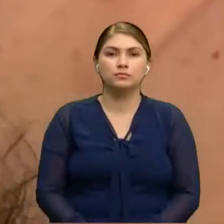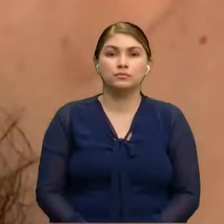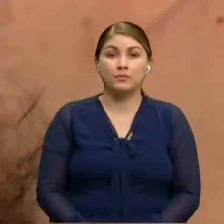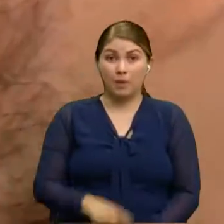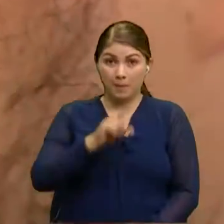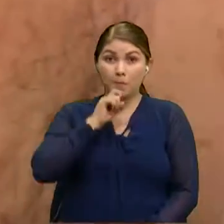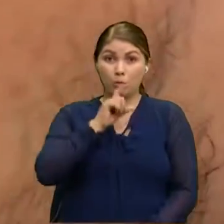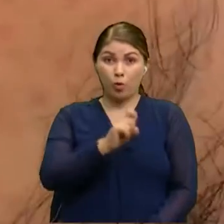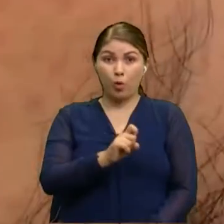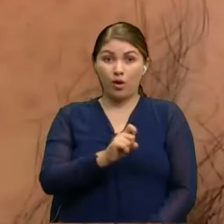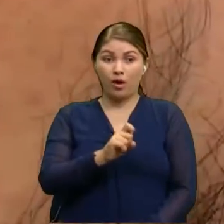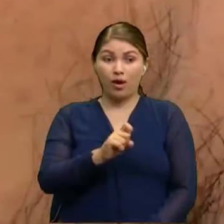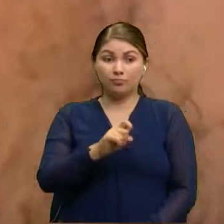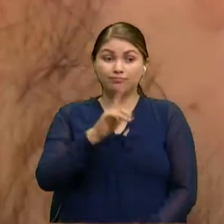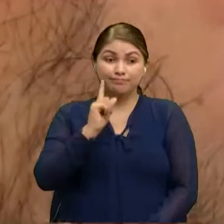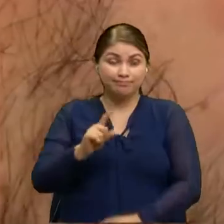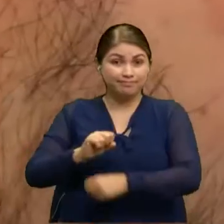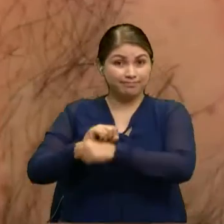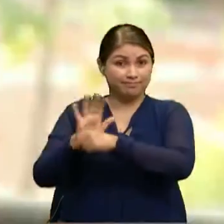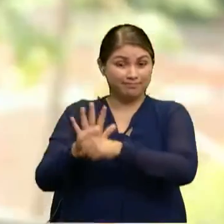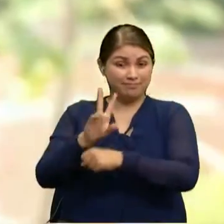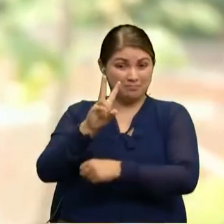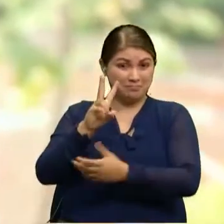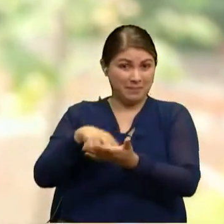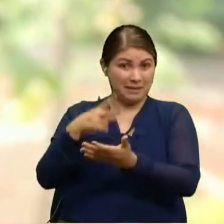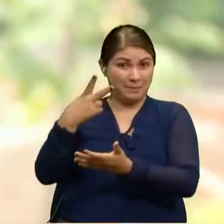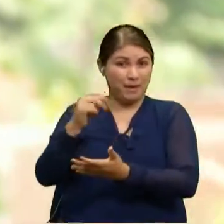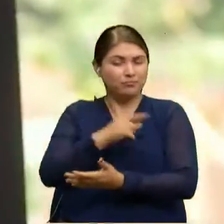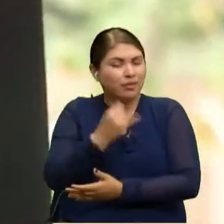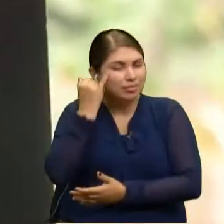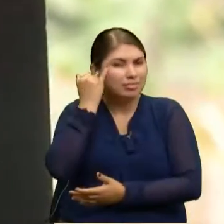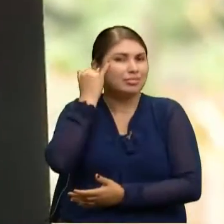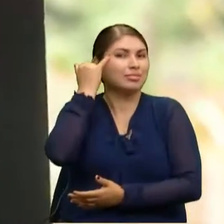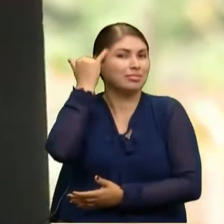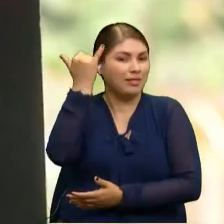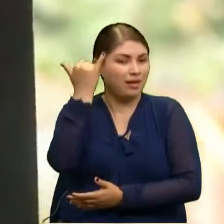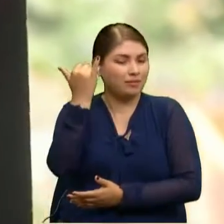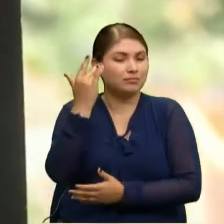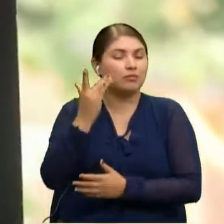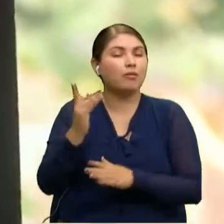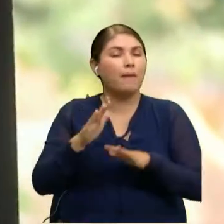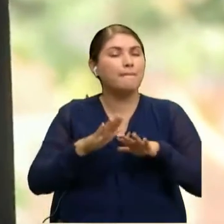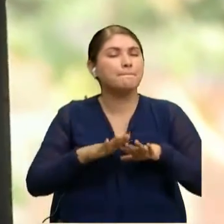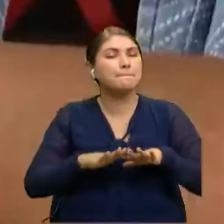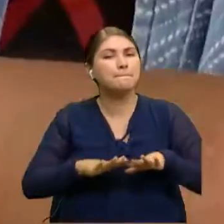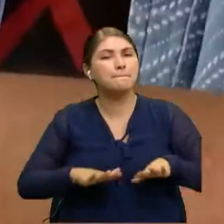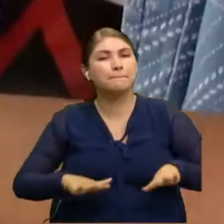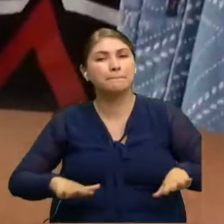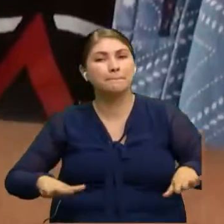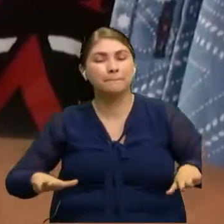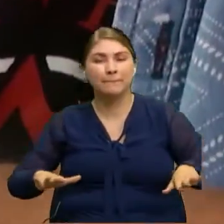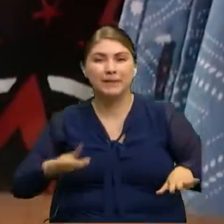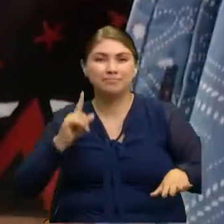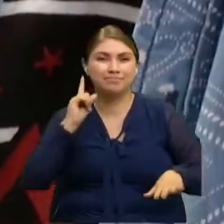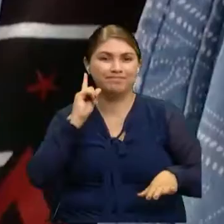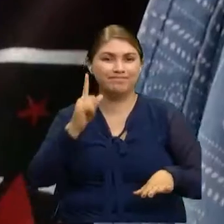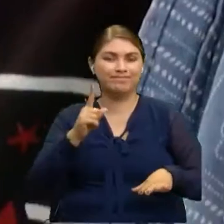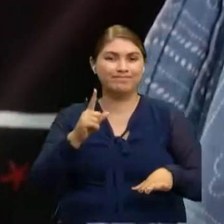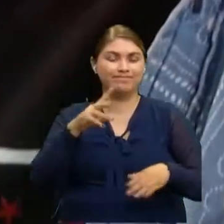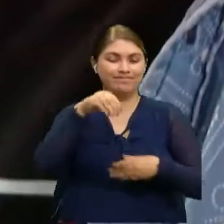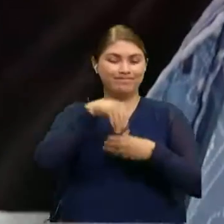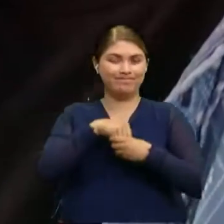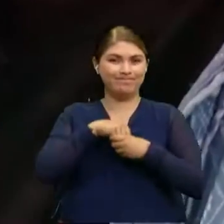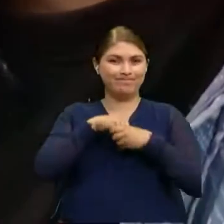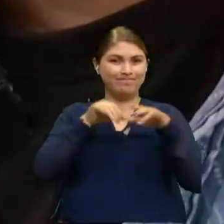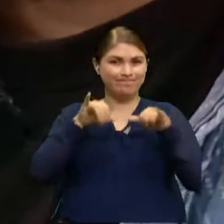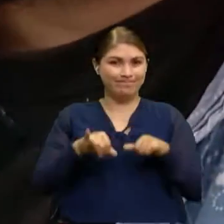En Bucaramanga, en medio de la pandemia del 2020, como una alternativa del adormecimiento estético por efecto del aislamiento